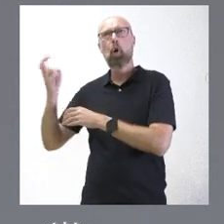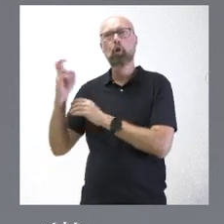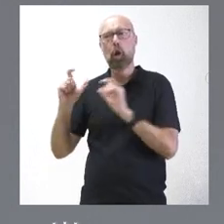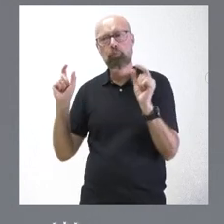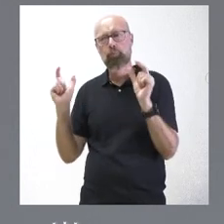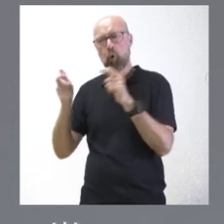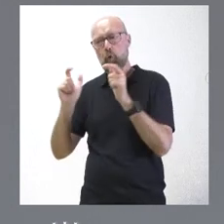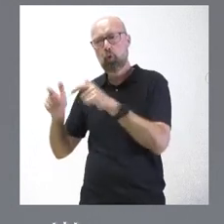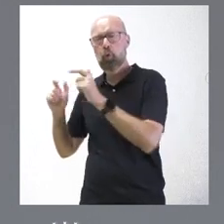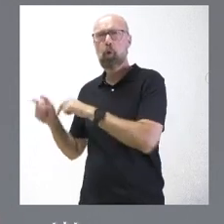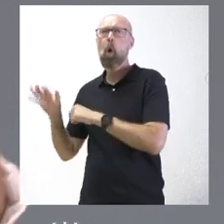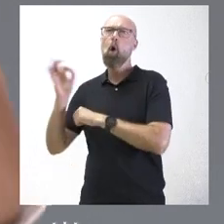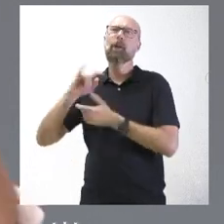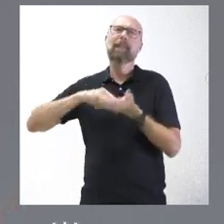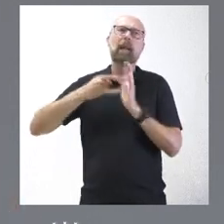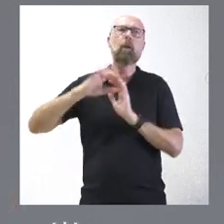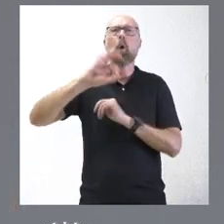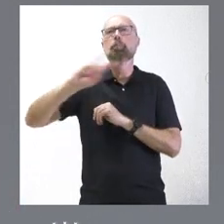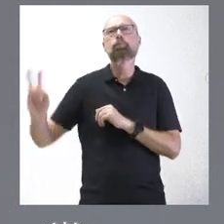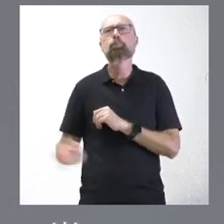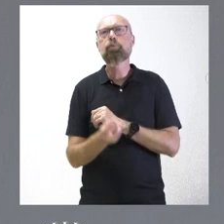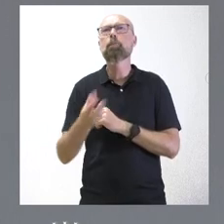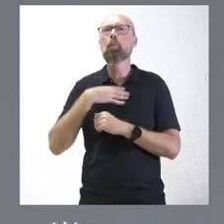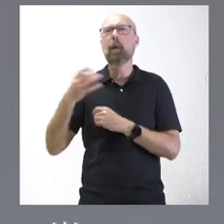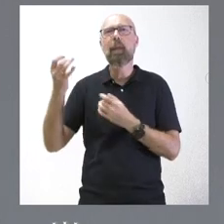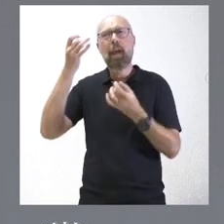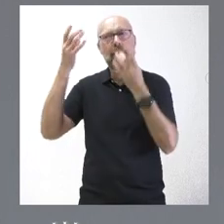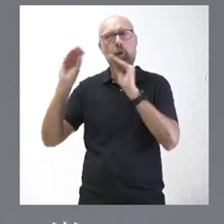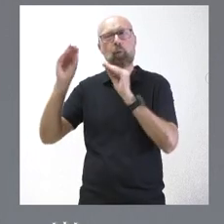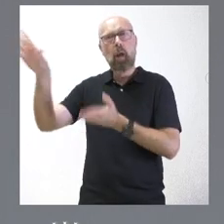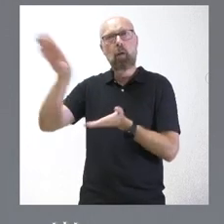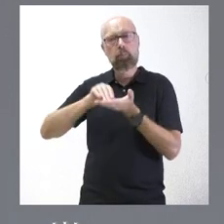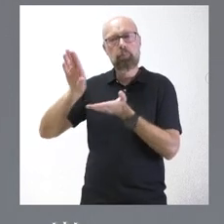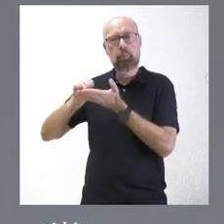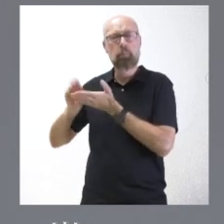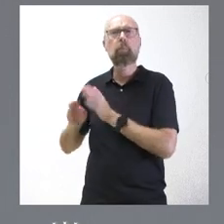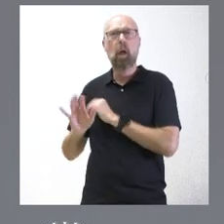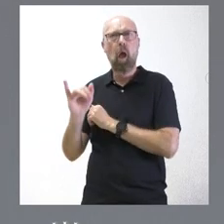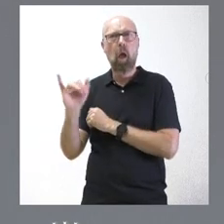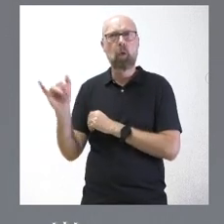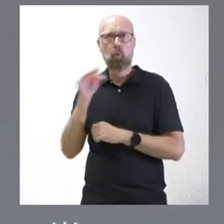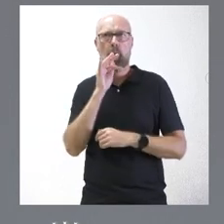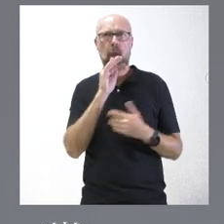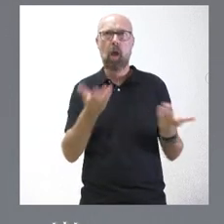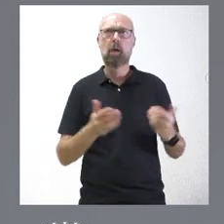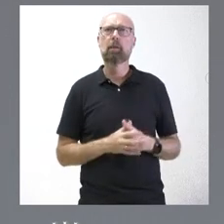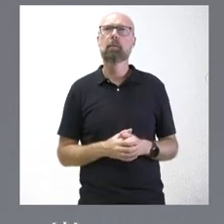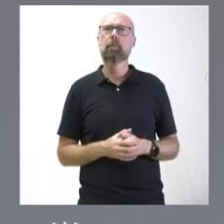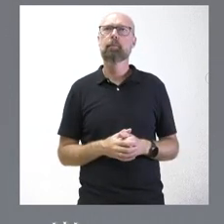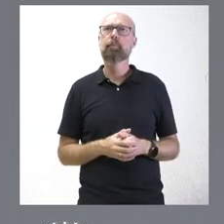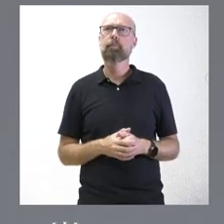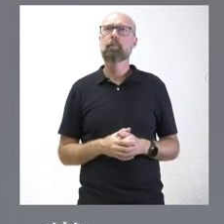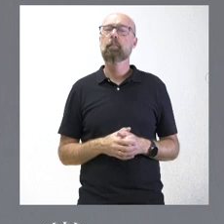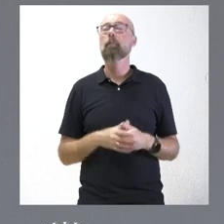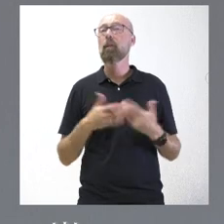con técnicos que pueden aportar a lo que es la redacción de la ley de violencia intrafamiliar en este caso como les digo